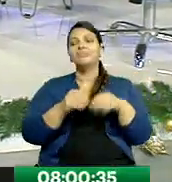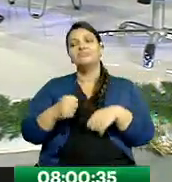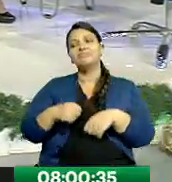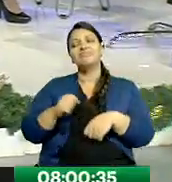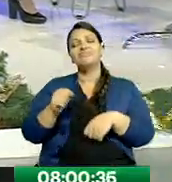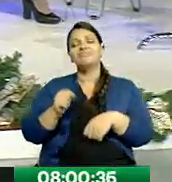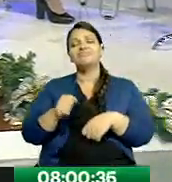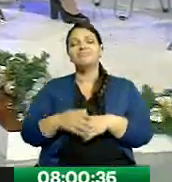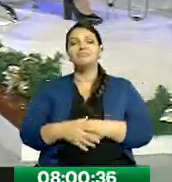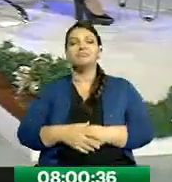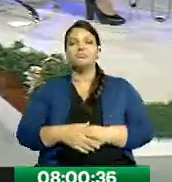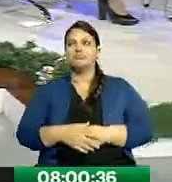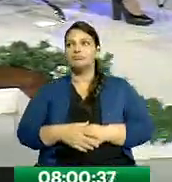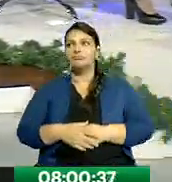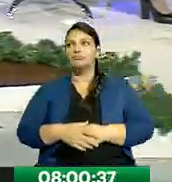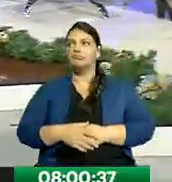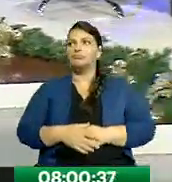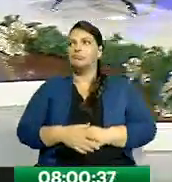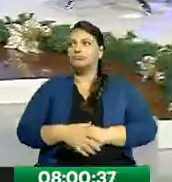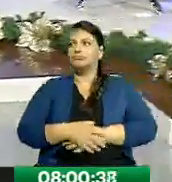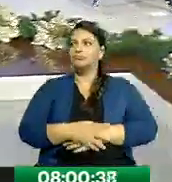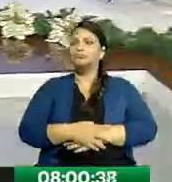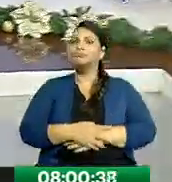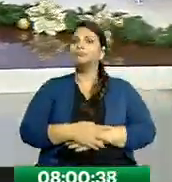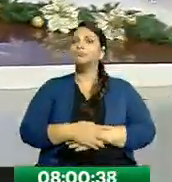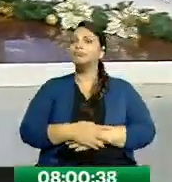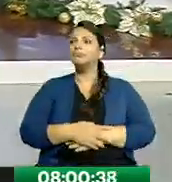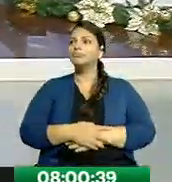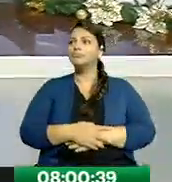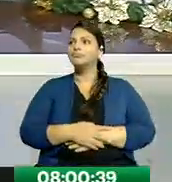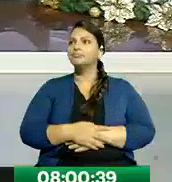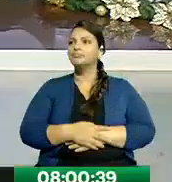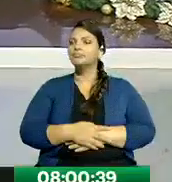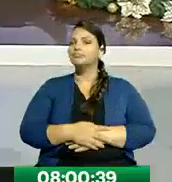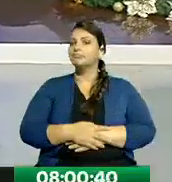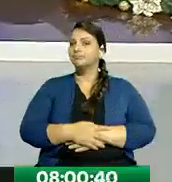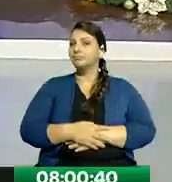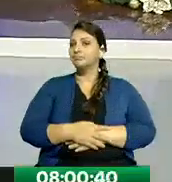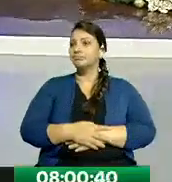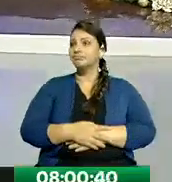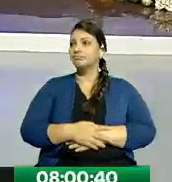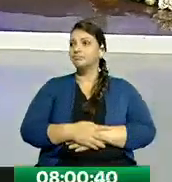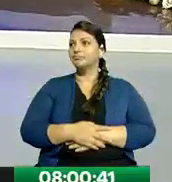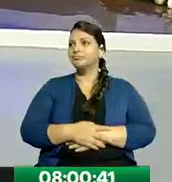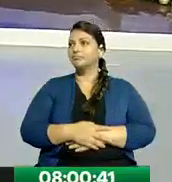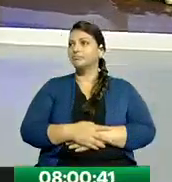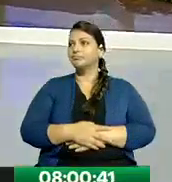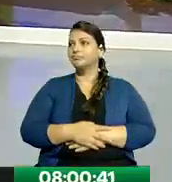Me voy acá, veaste el paso de Michael Jackson, ¿ah? Que me dieron allá en la playa.